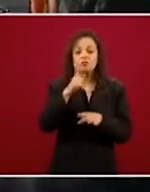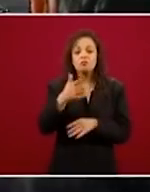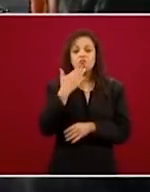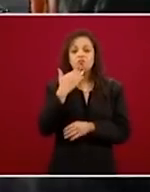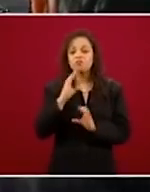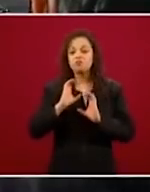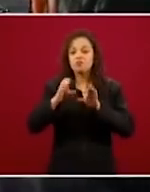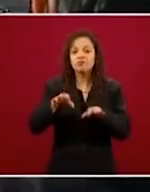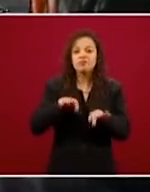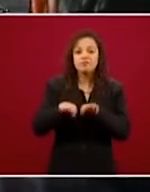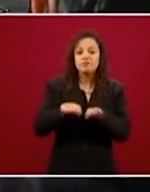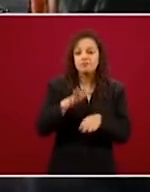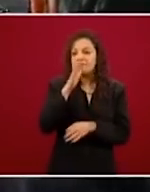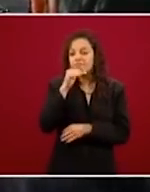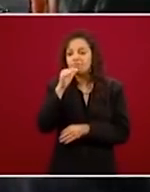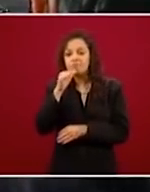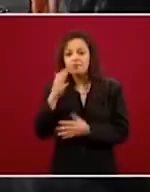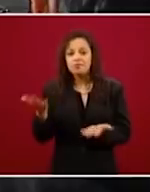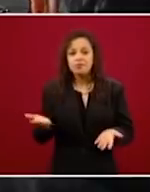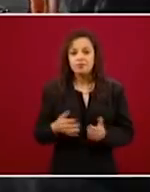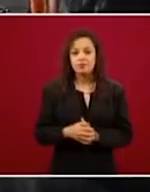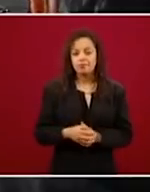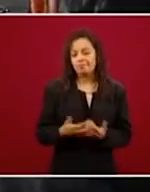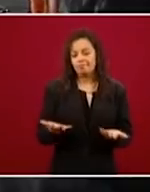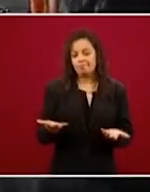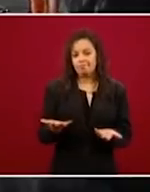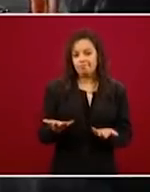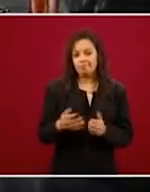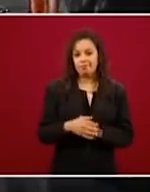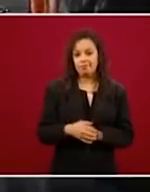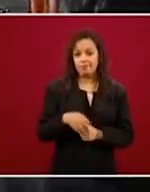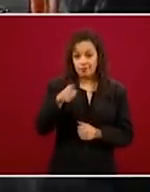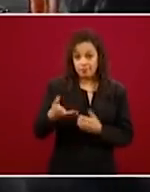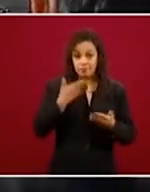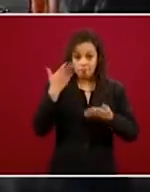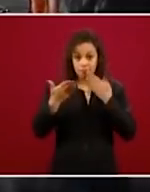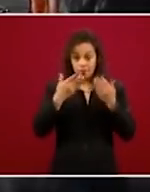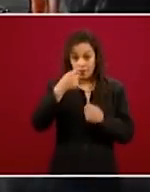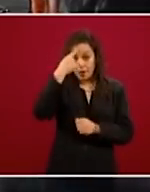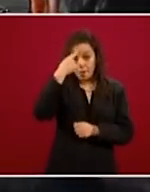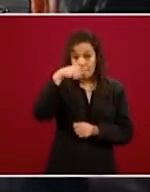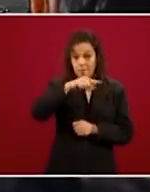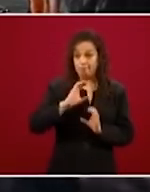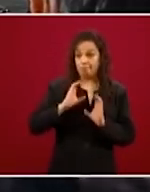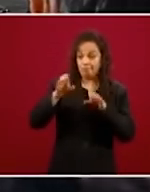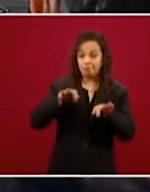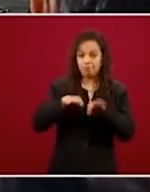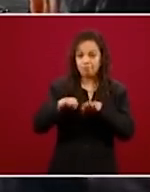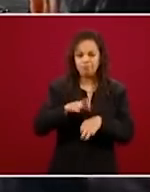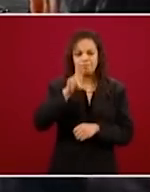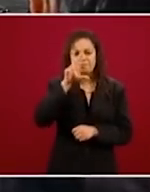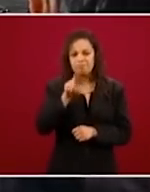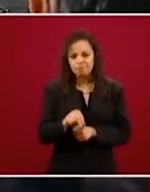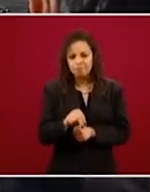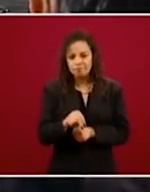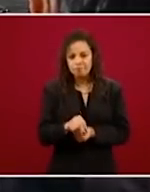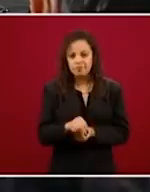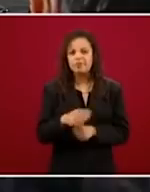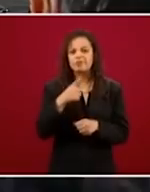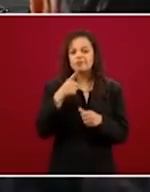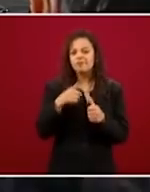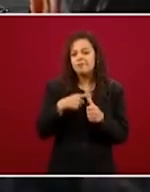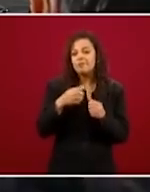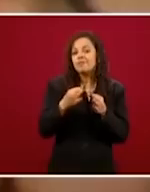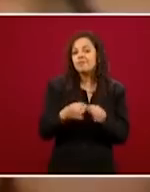no es nada más para conseguir trabajo es para encontrarle más sentido a la vida